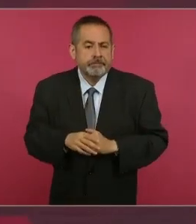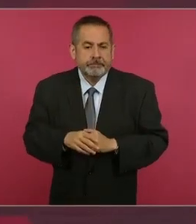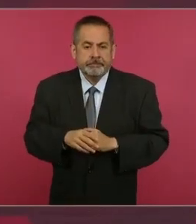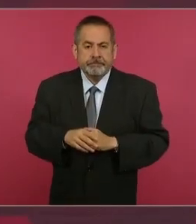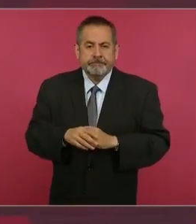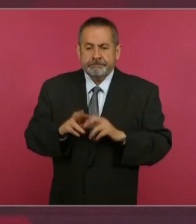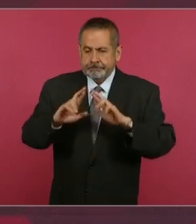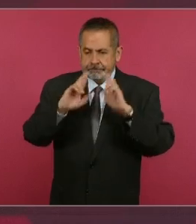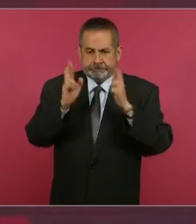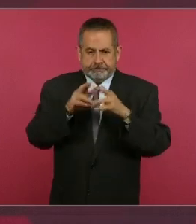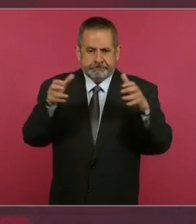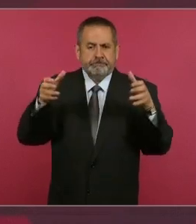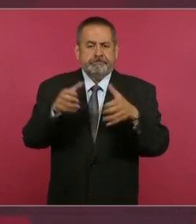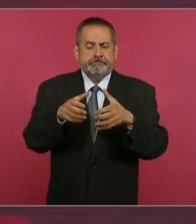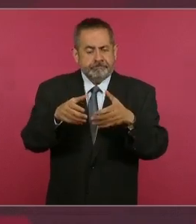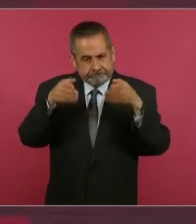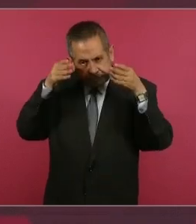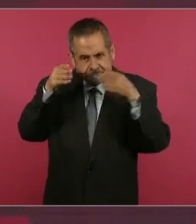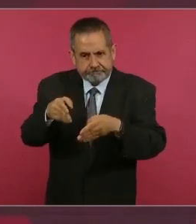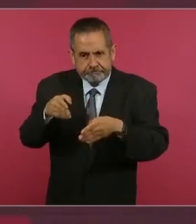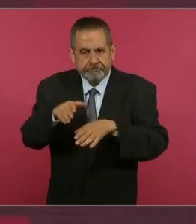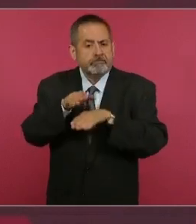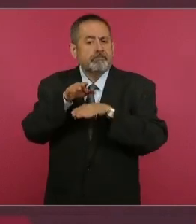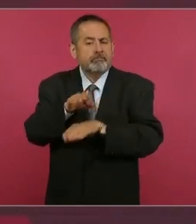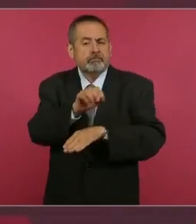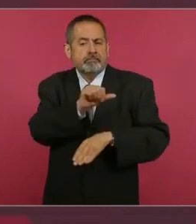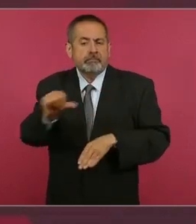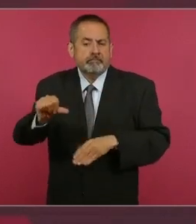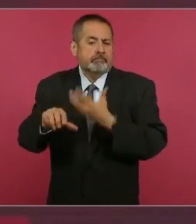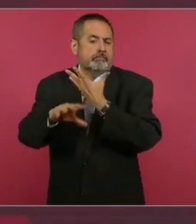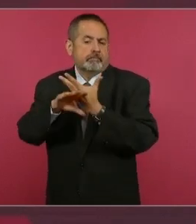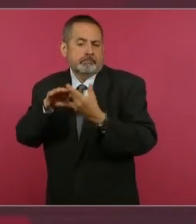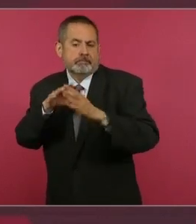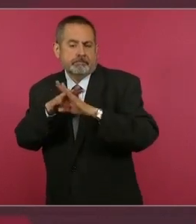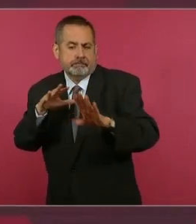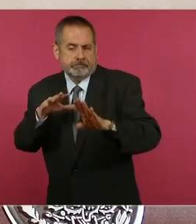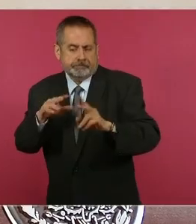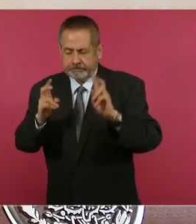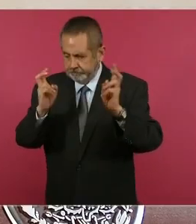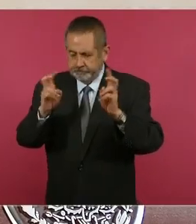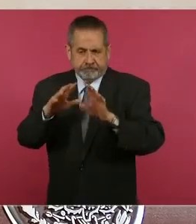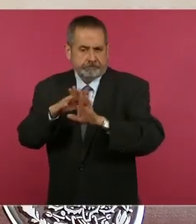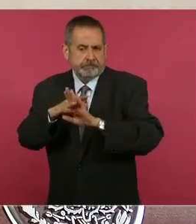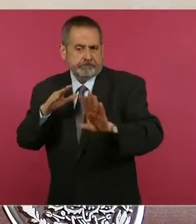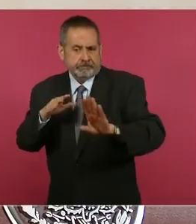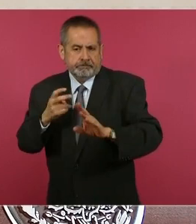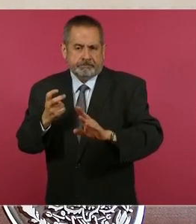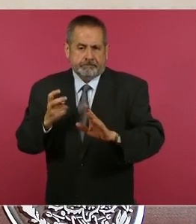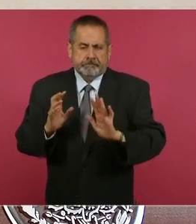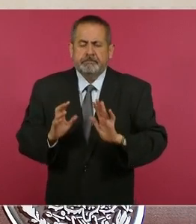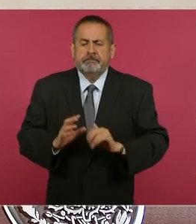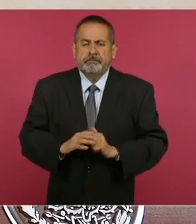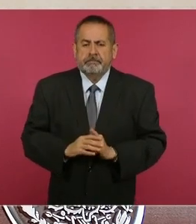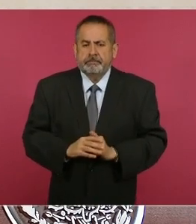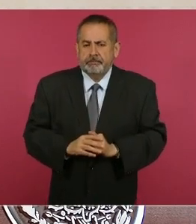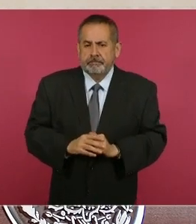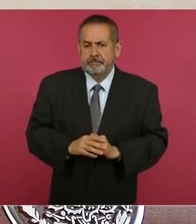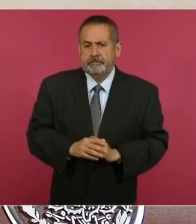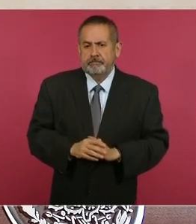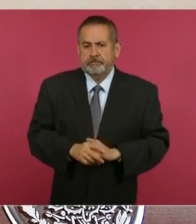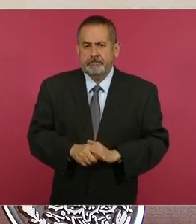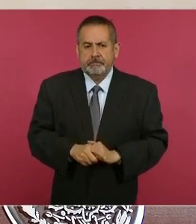reunión es para atender el tema, el asunto migratorio.